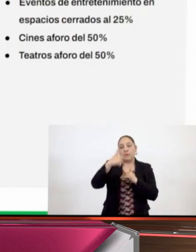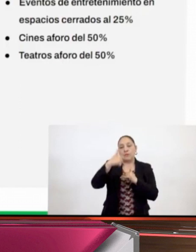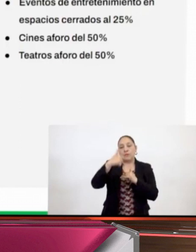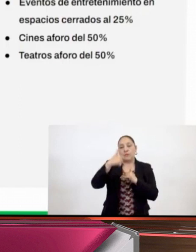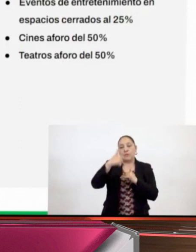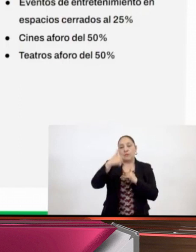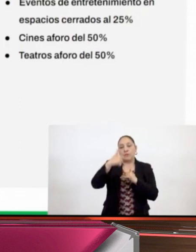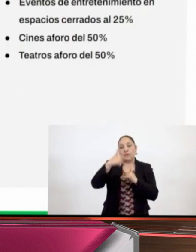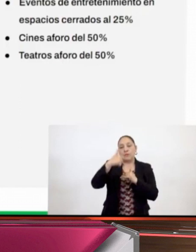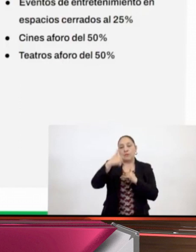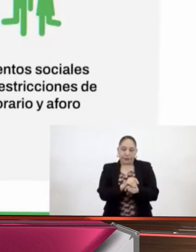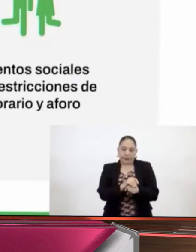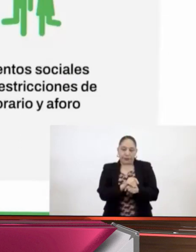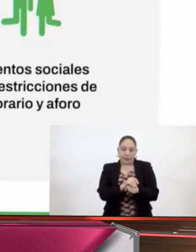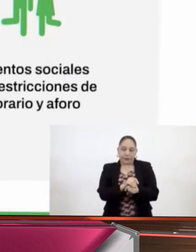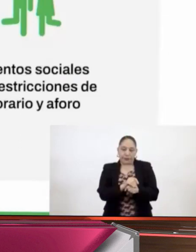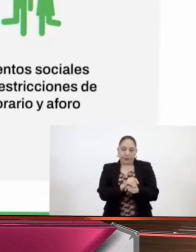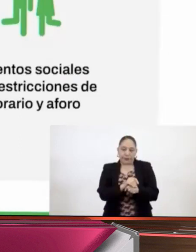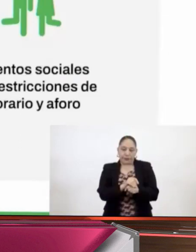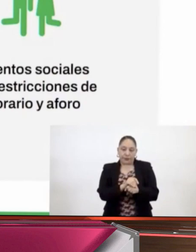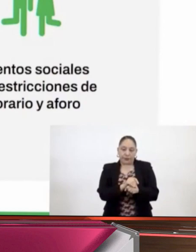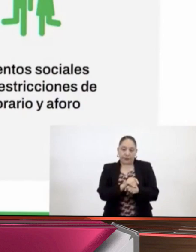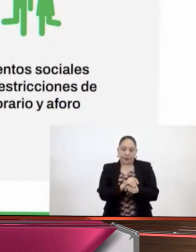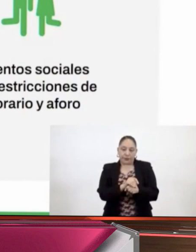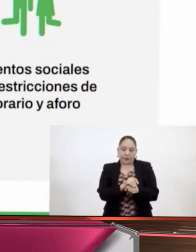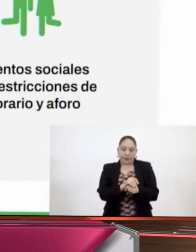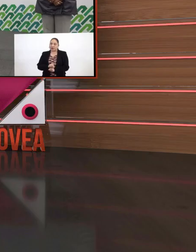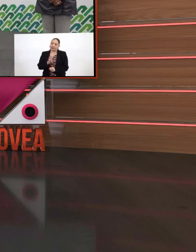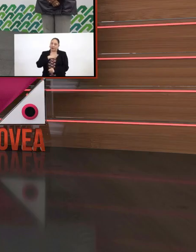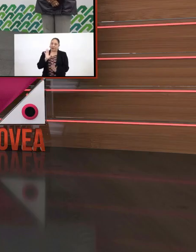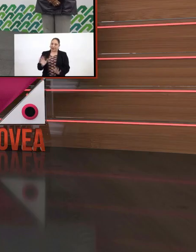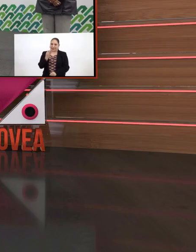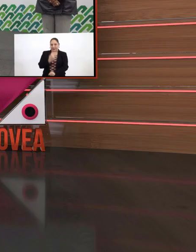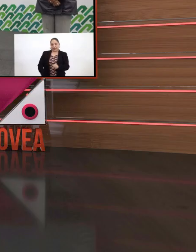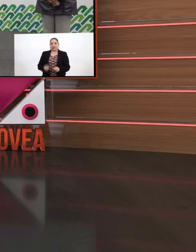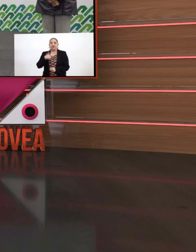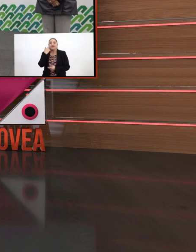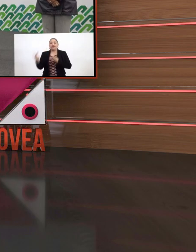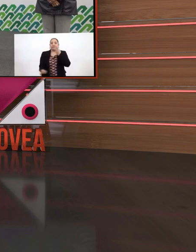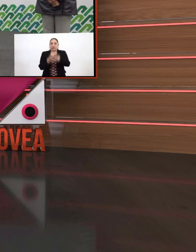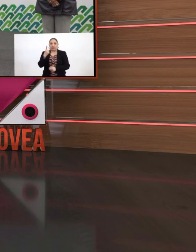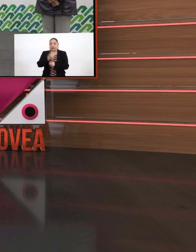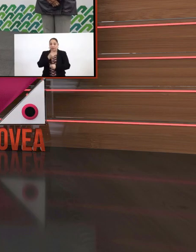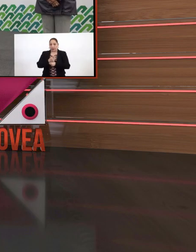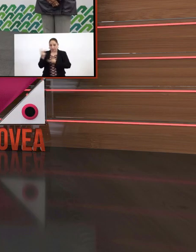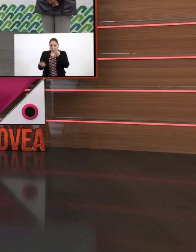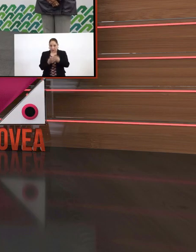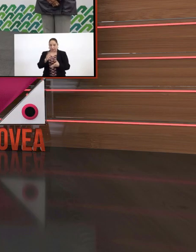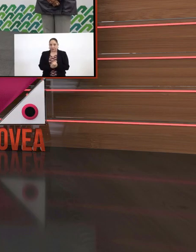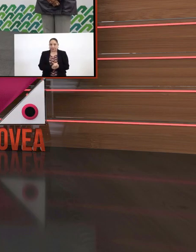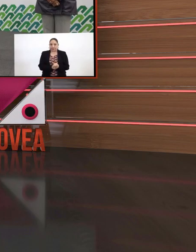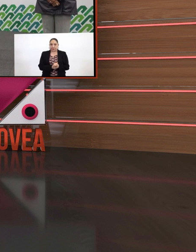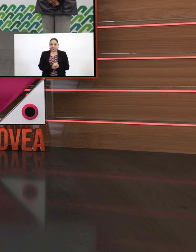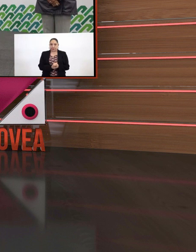de este semáforo se abrirán de acuerdo al seguimiento epidemiológico y se estará anunciando próximamente. Sin embargo, ya saben que no falta el reportero que pregunta lo mismo que se